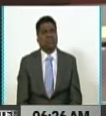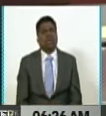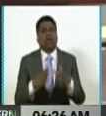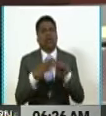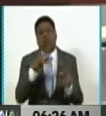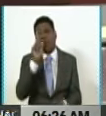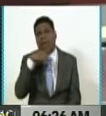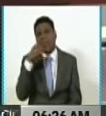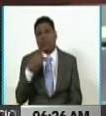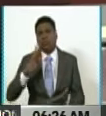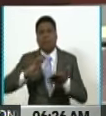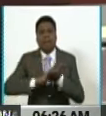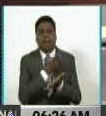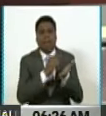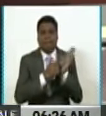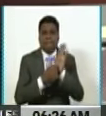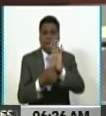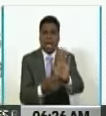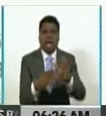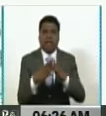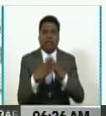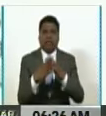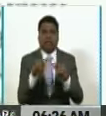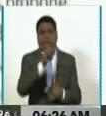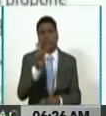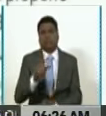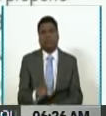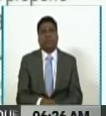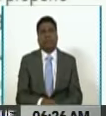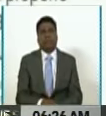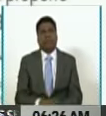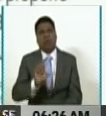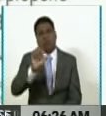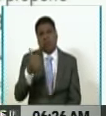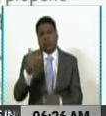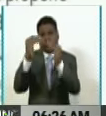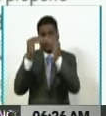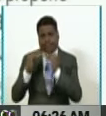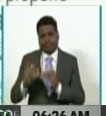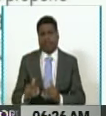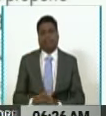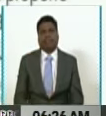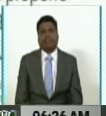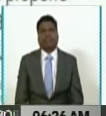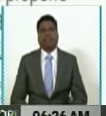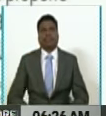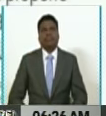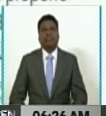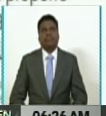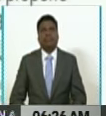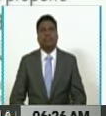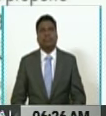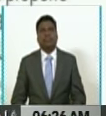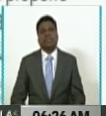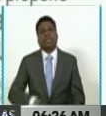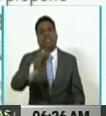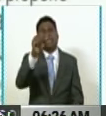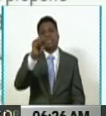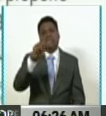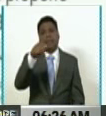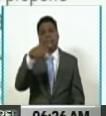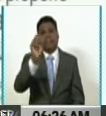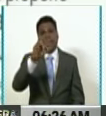políticas excluyentes a los extranjeros. A un costado, Samper pide estar pilas ante las políticas de Trump, llamó a la unidad